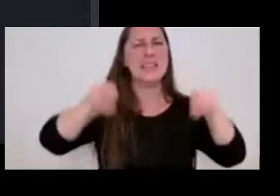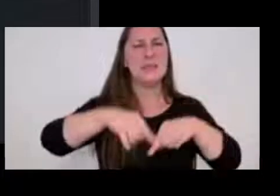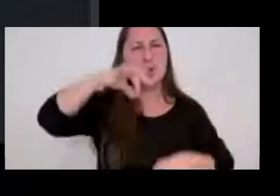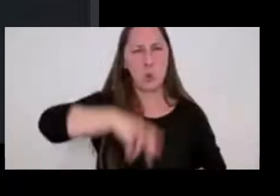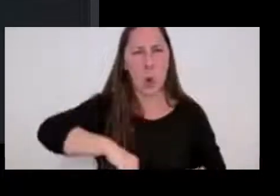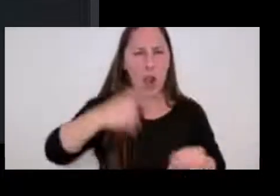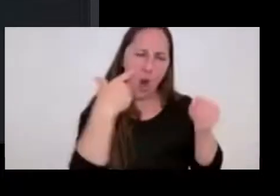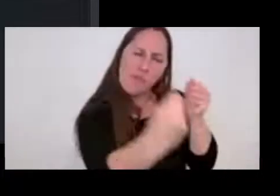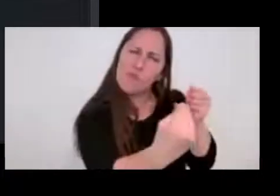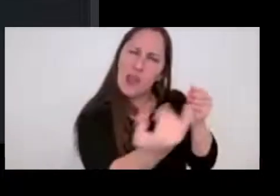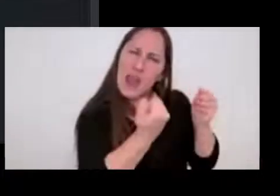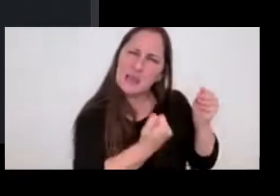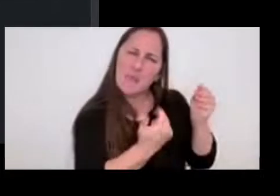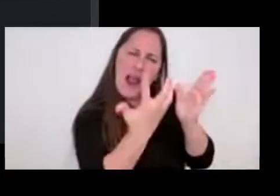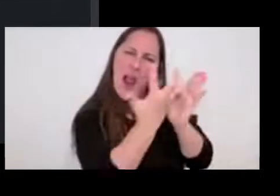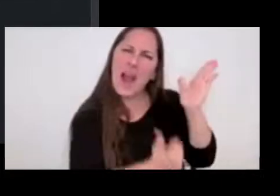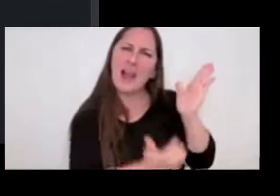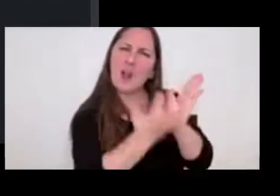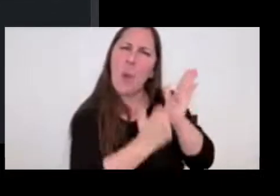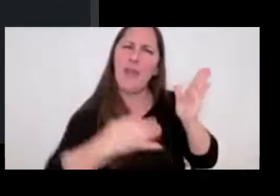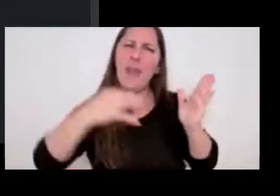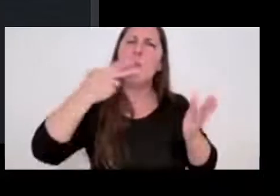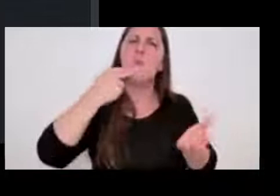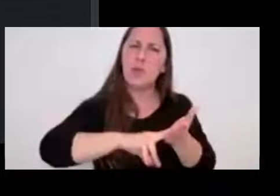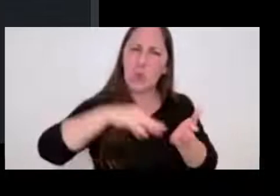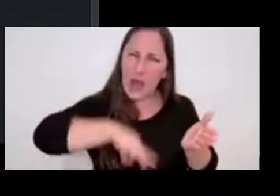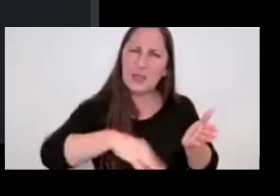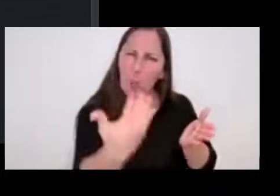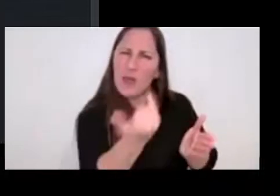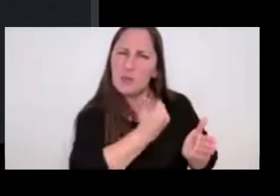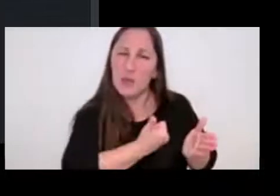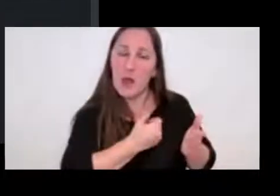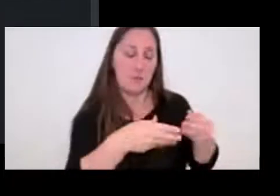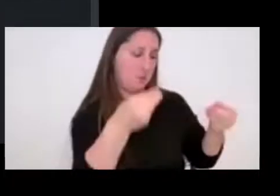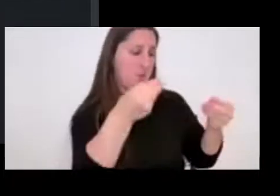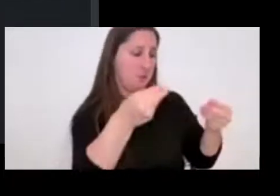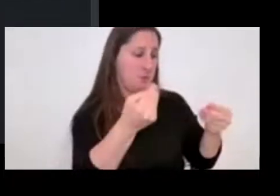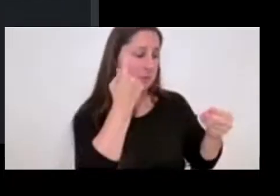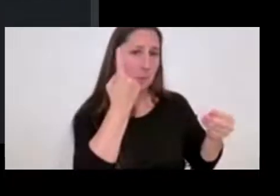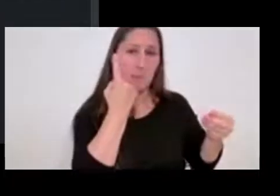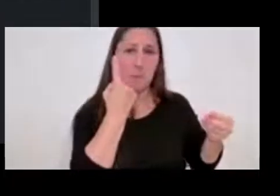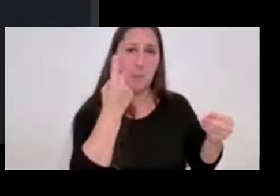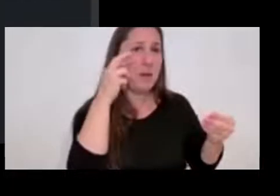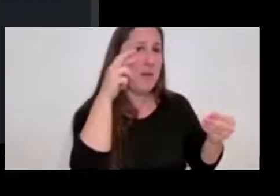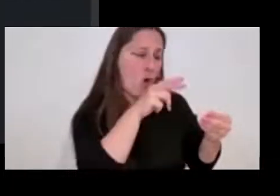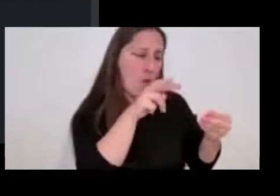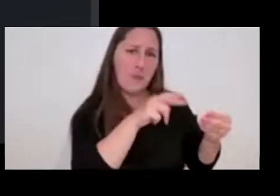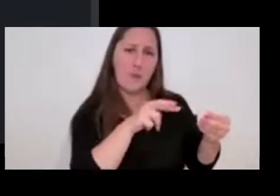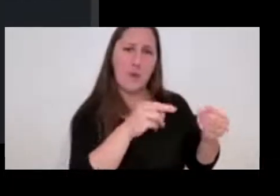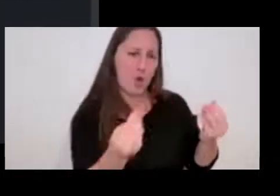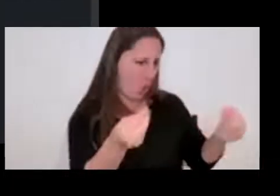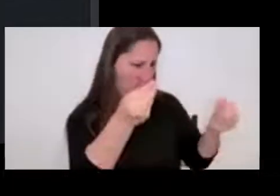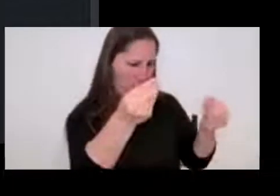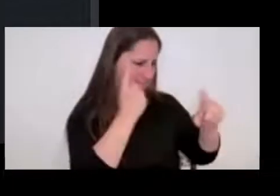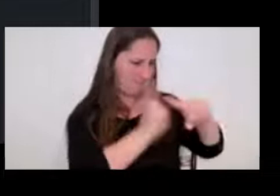que me expliques qué me retuvieron acá de ganancias, del impuesto a las ganancias. Digo, mira, lo que menos puedo hacer es, no es explicarle cómo da esto, digamos.